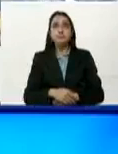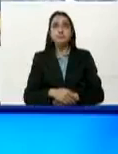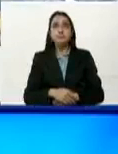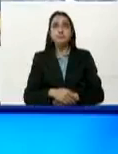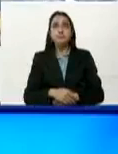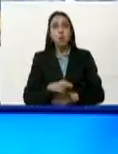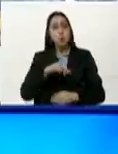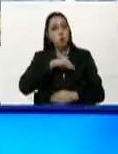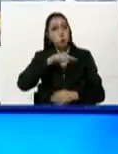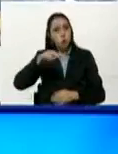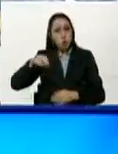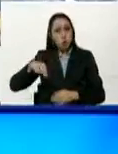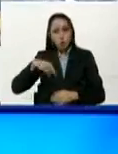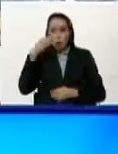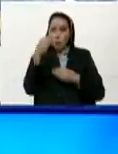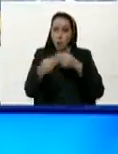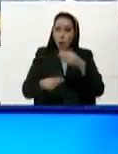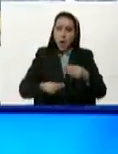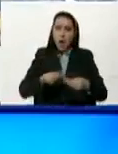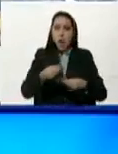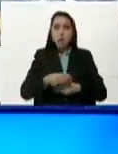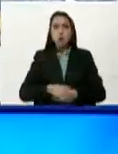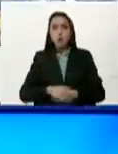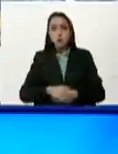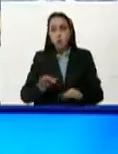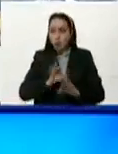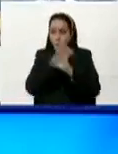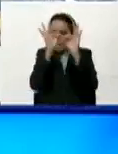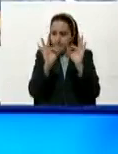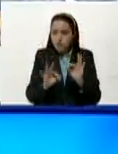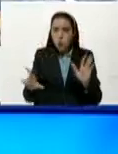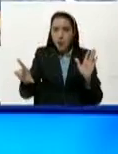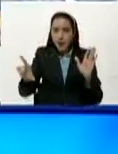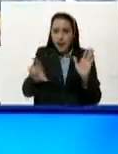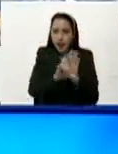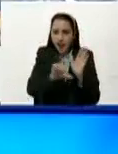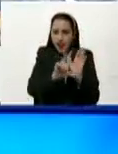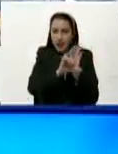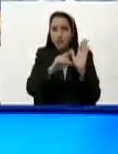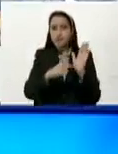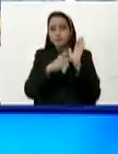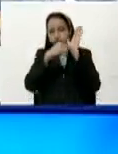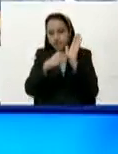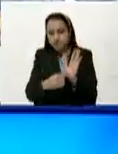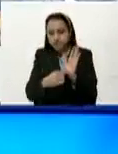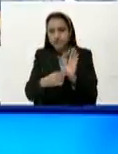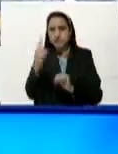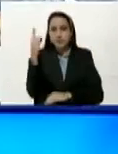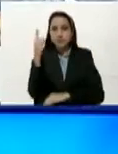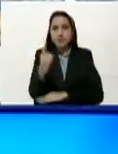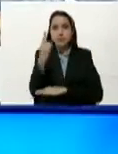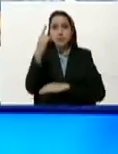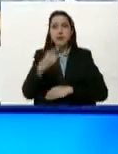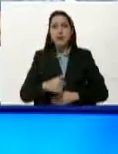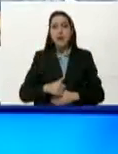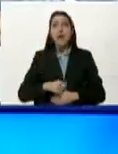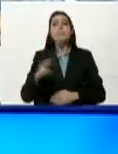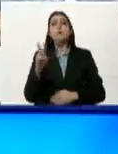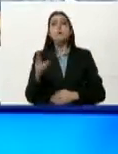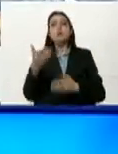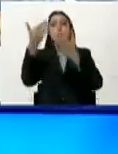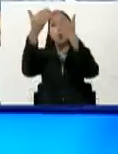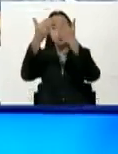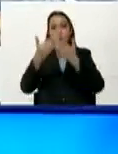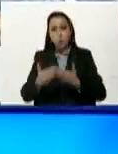nosotros hemos creado el marco jurídico el marco legal para que venga a venezuela toda la